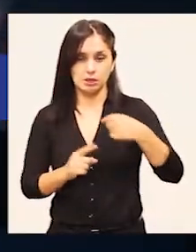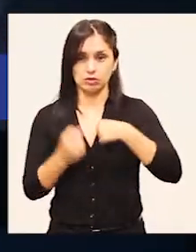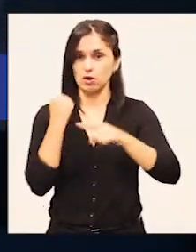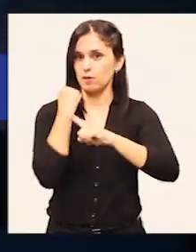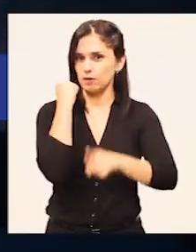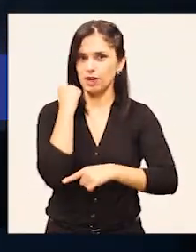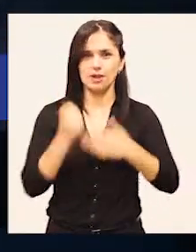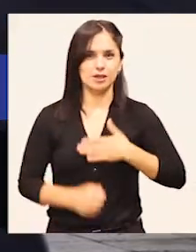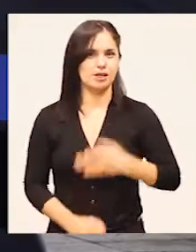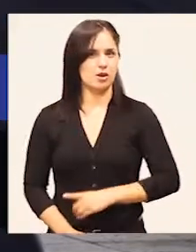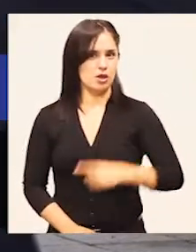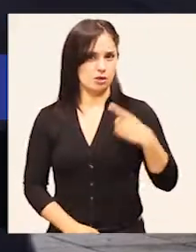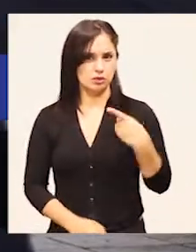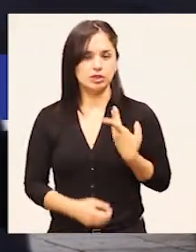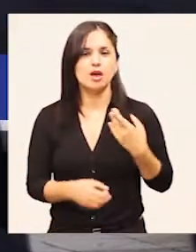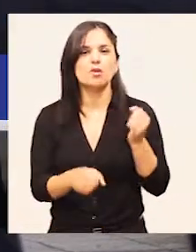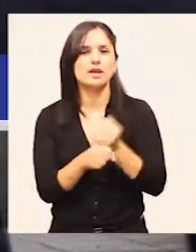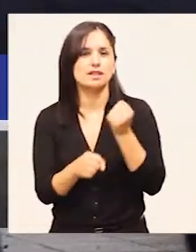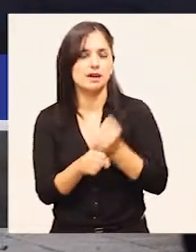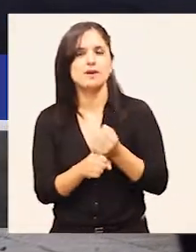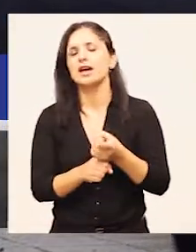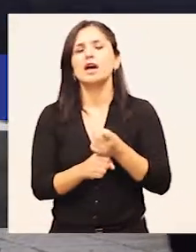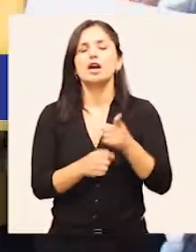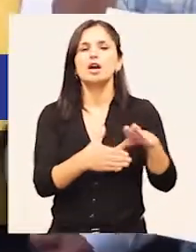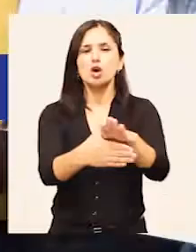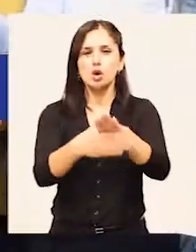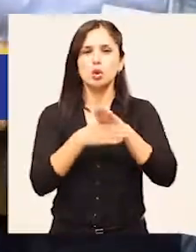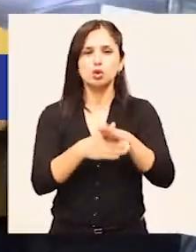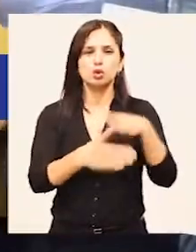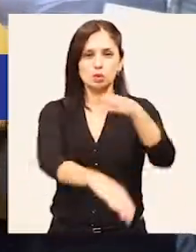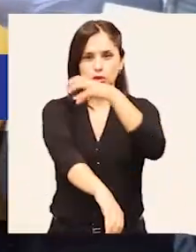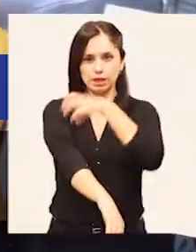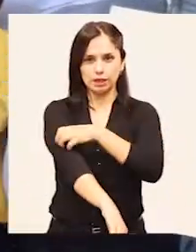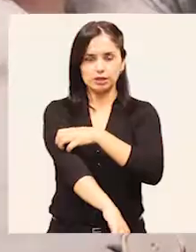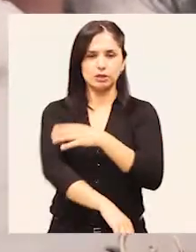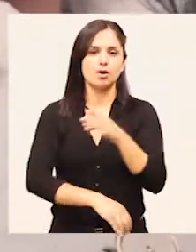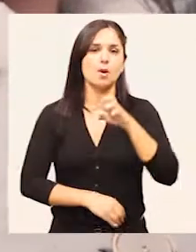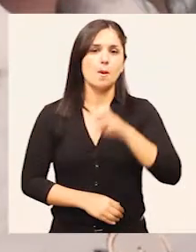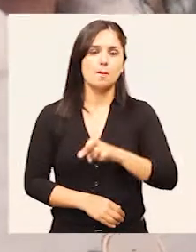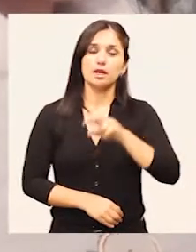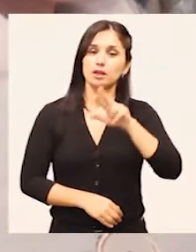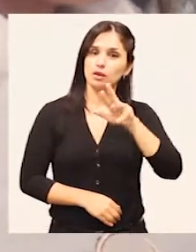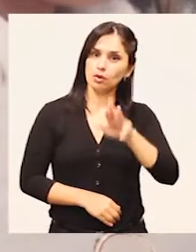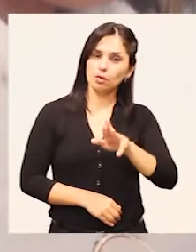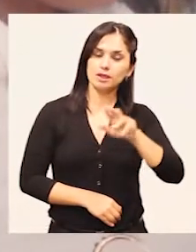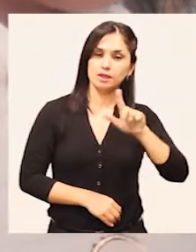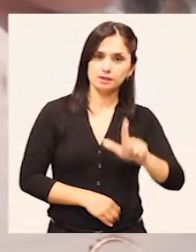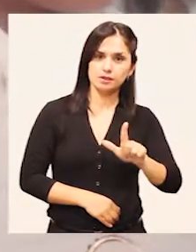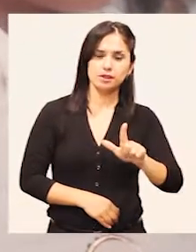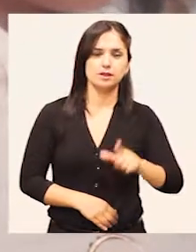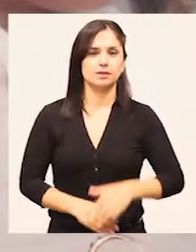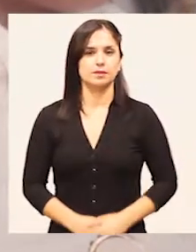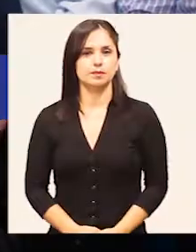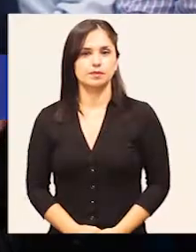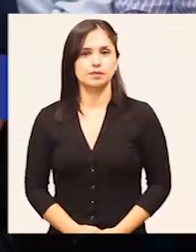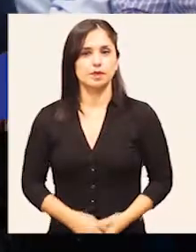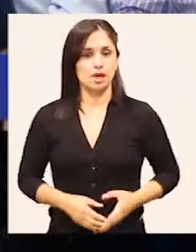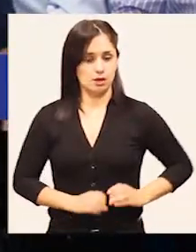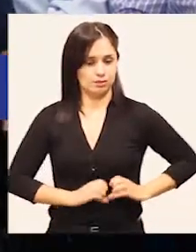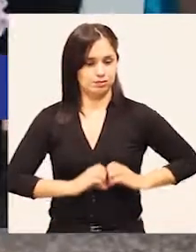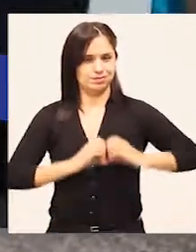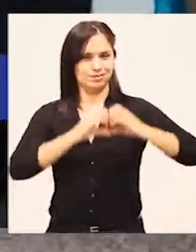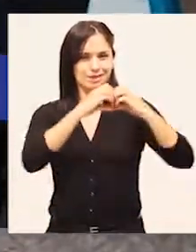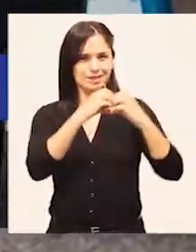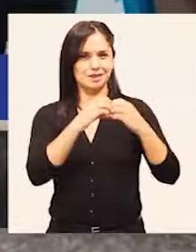diputado. Trabajemos juntos por una región y un Chile más justo. ¡Juntos con Giovanni! P97, Giovanni Calderón. Arriba